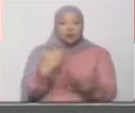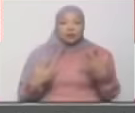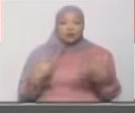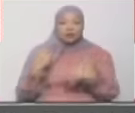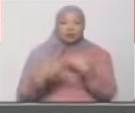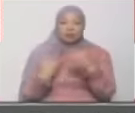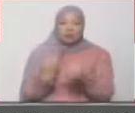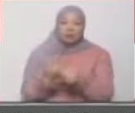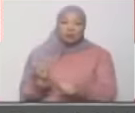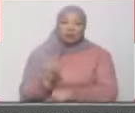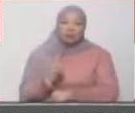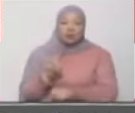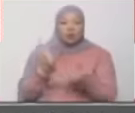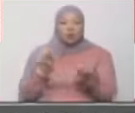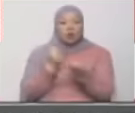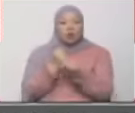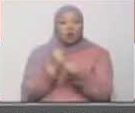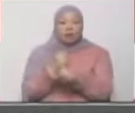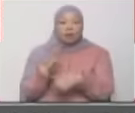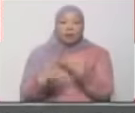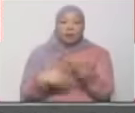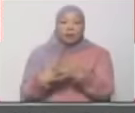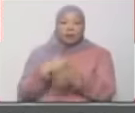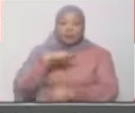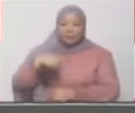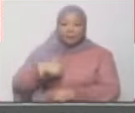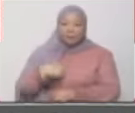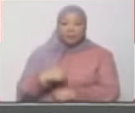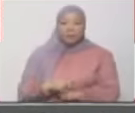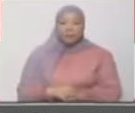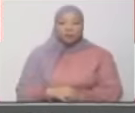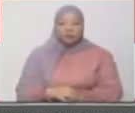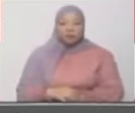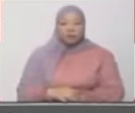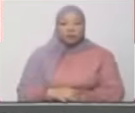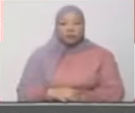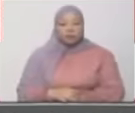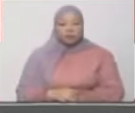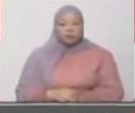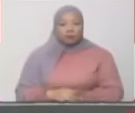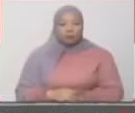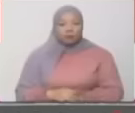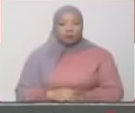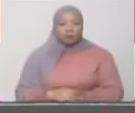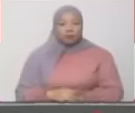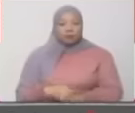revólver, una 9 milímetros, una Magnum 44, todavía existe,